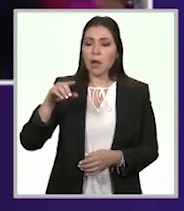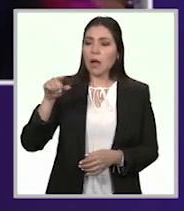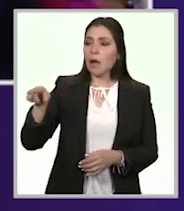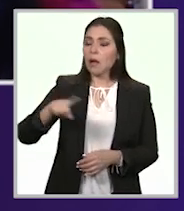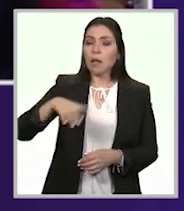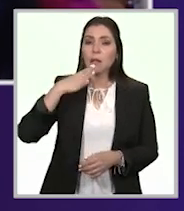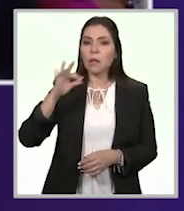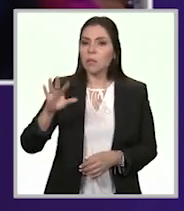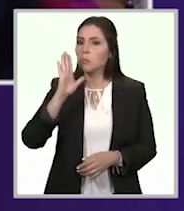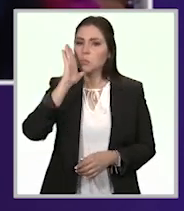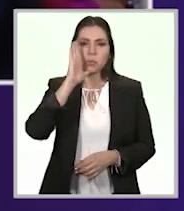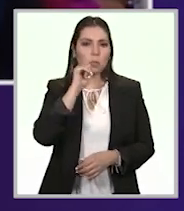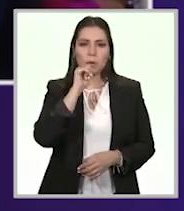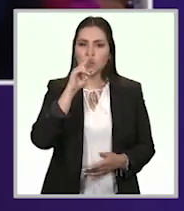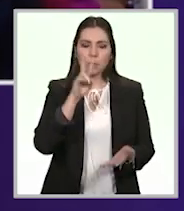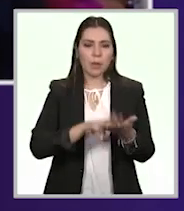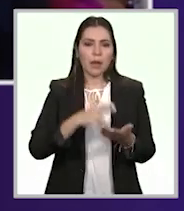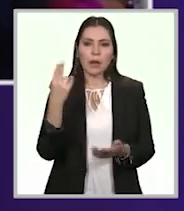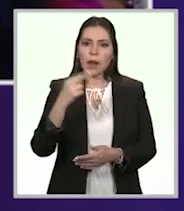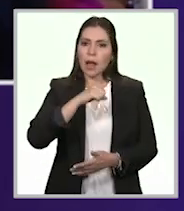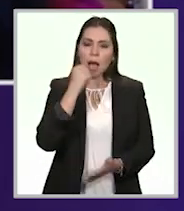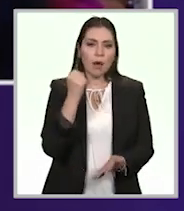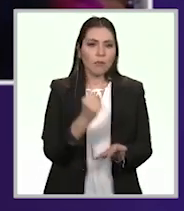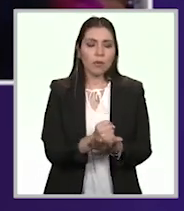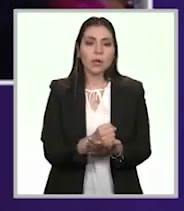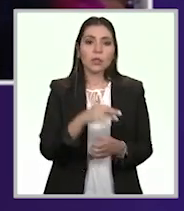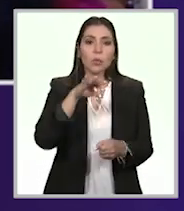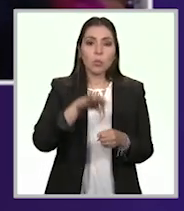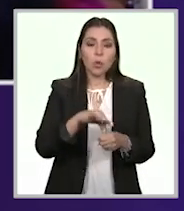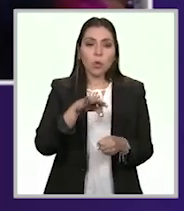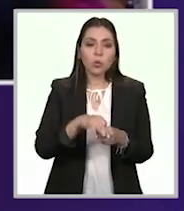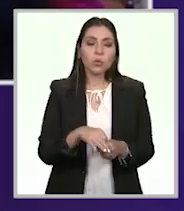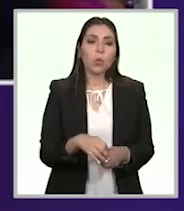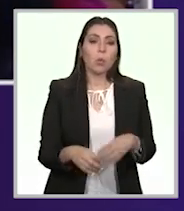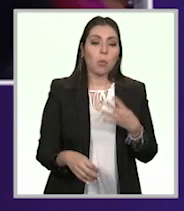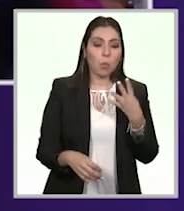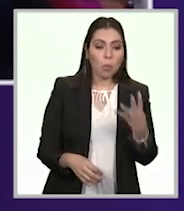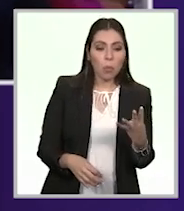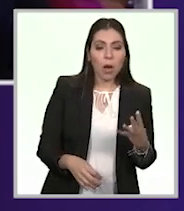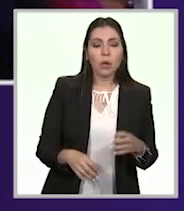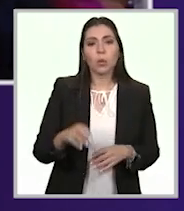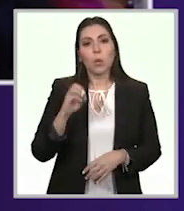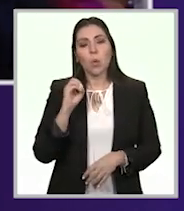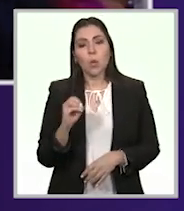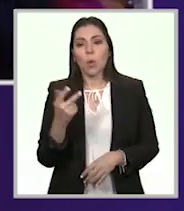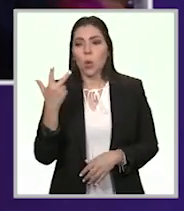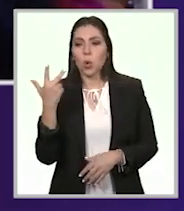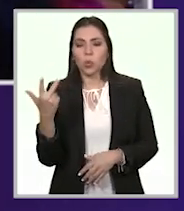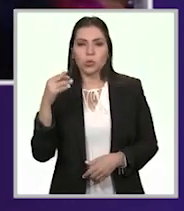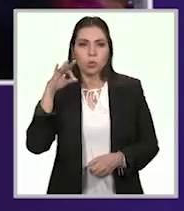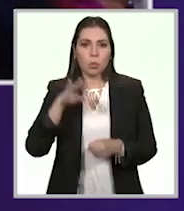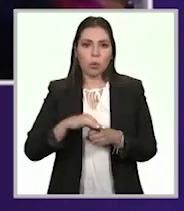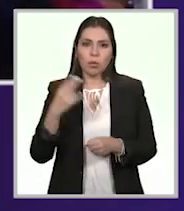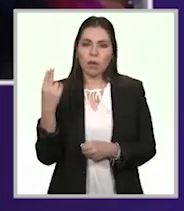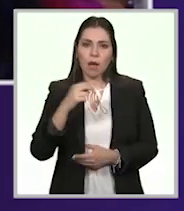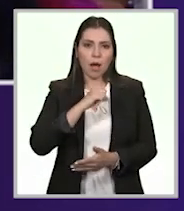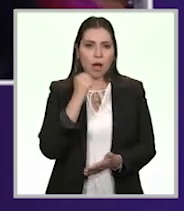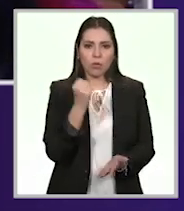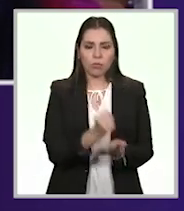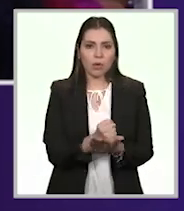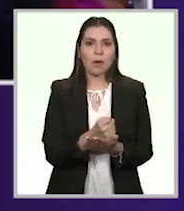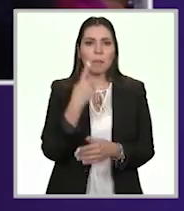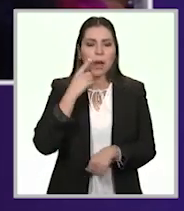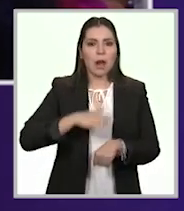precedentes sean vinculantes, sino que se necesitan estos 4 u 8 votos. Lo que quiere decir es que se persigue pues